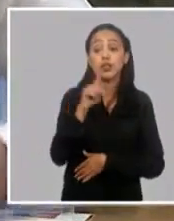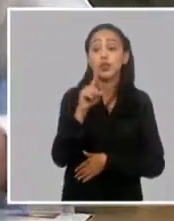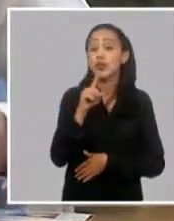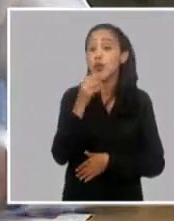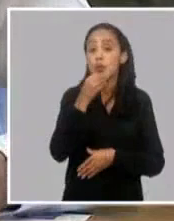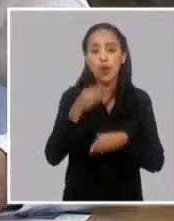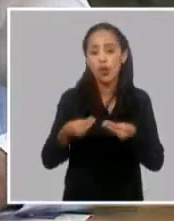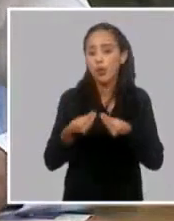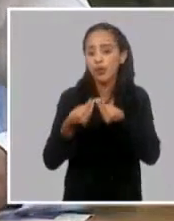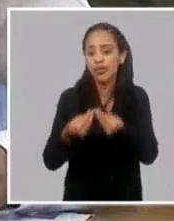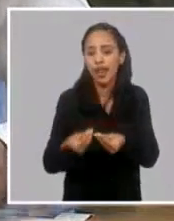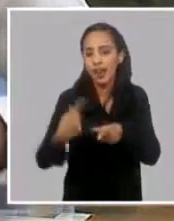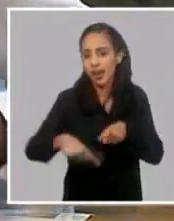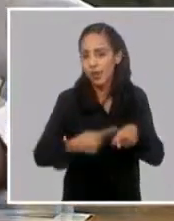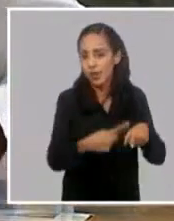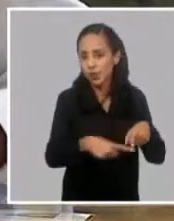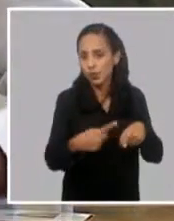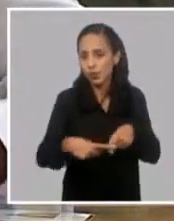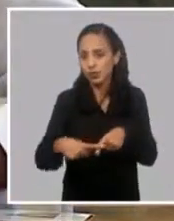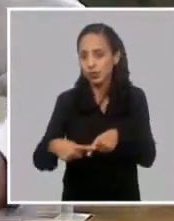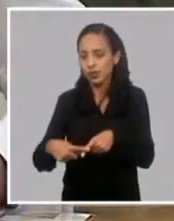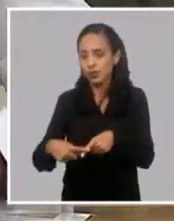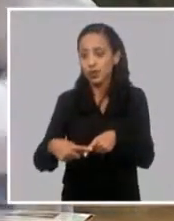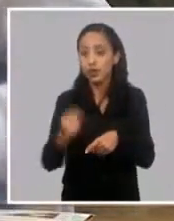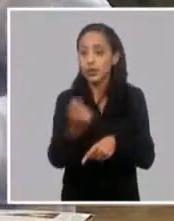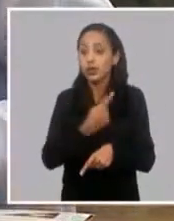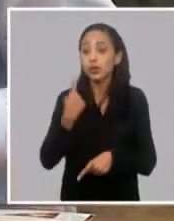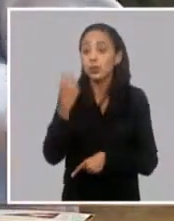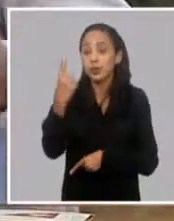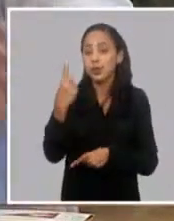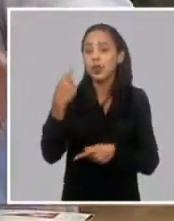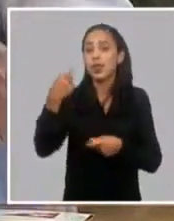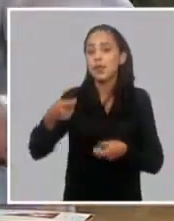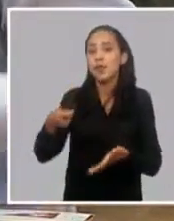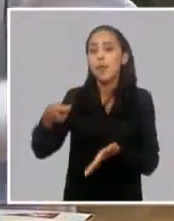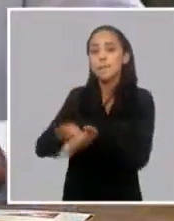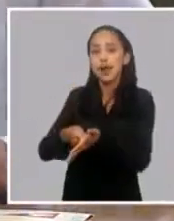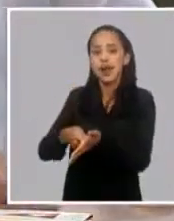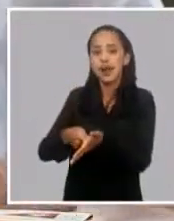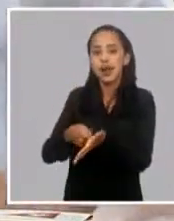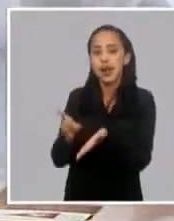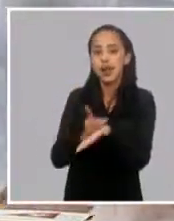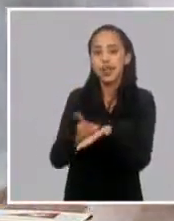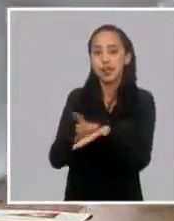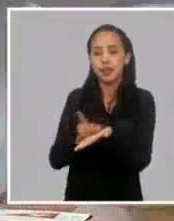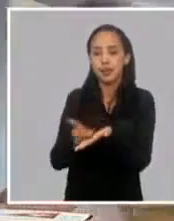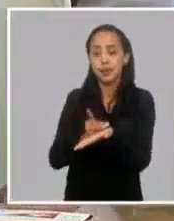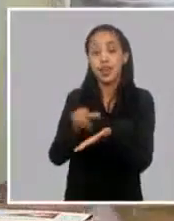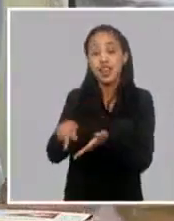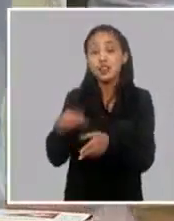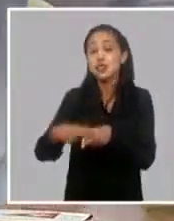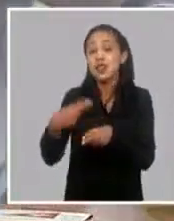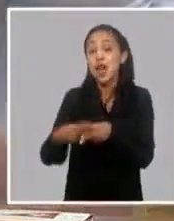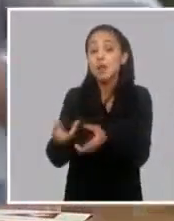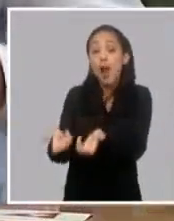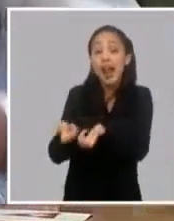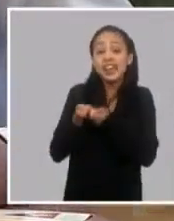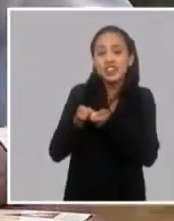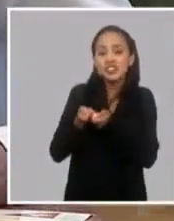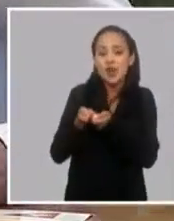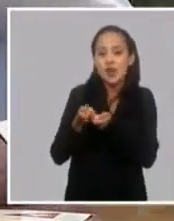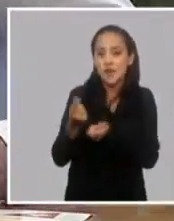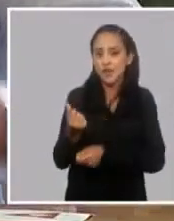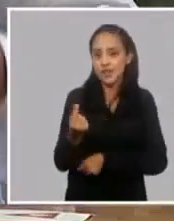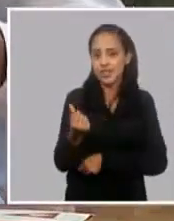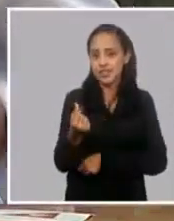descarga ese barco hasta que no paguemos la deuda. Eso se llama retención financiera. Y a esa hora